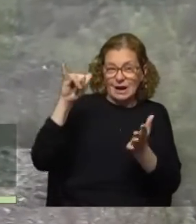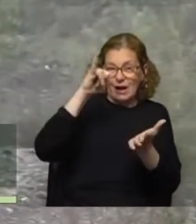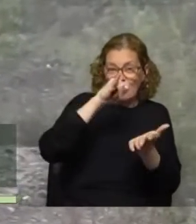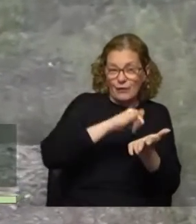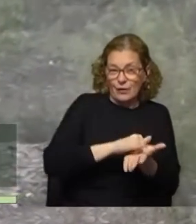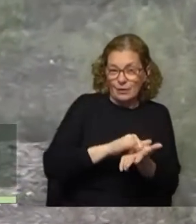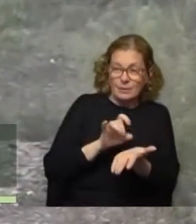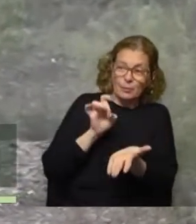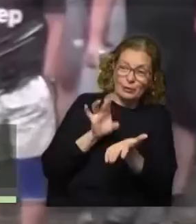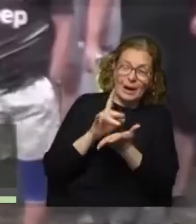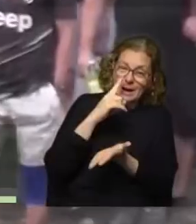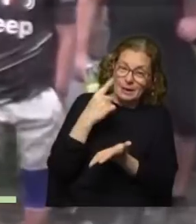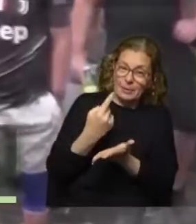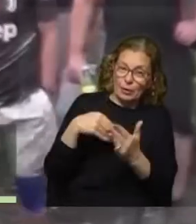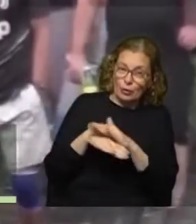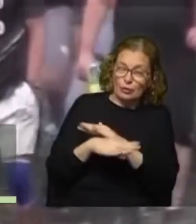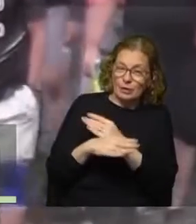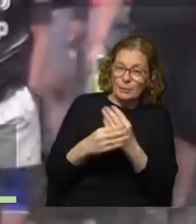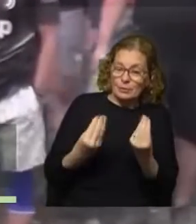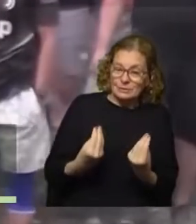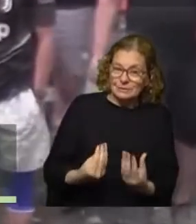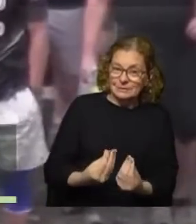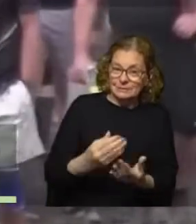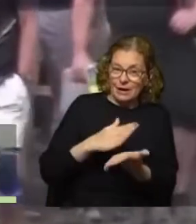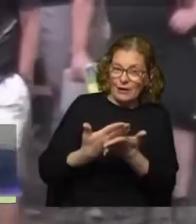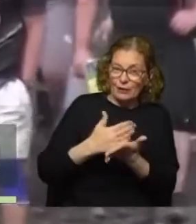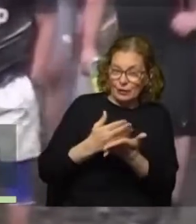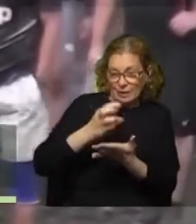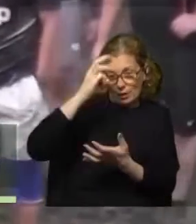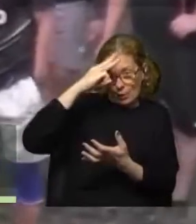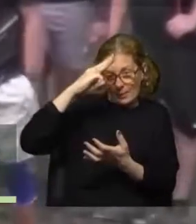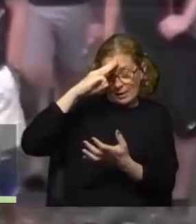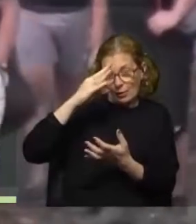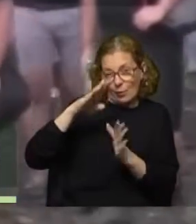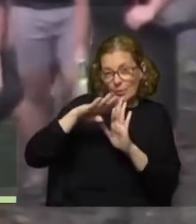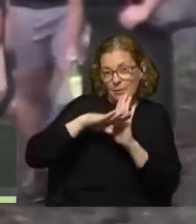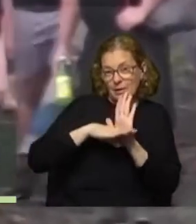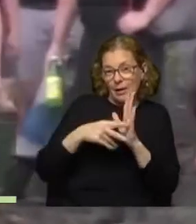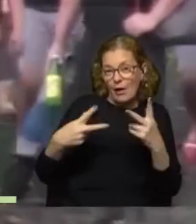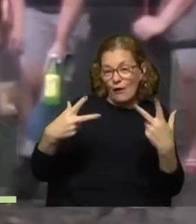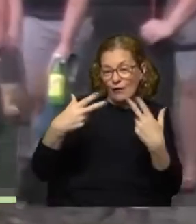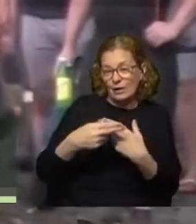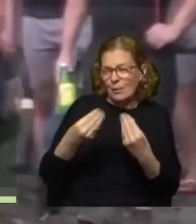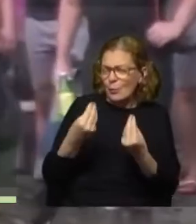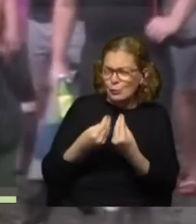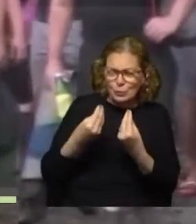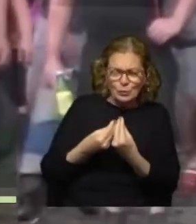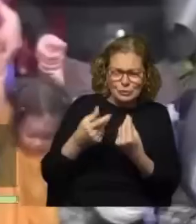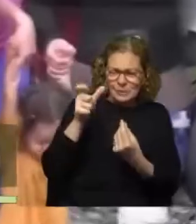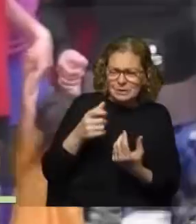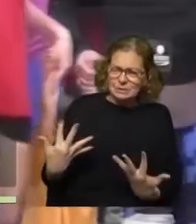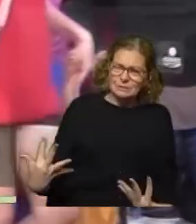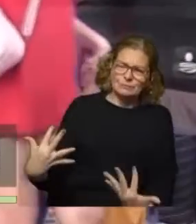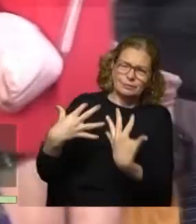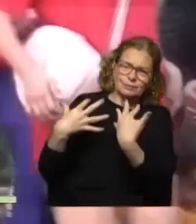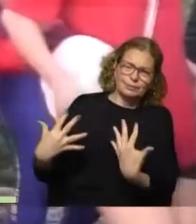expulsará de manera inmediata a quienes crucen por tierra la frontera con México como una medida para frenar la masiva oleada migratoria de esa